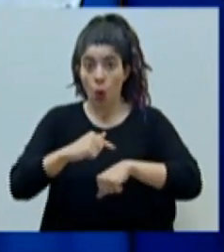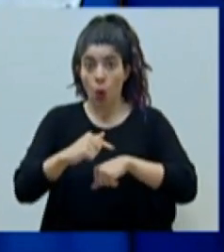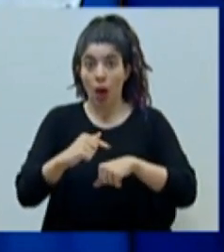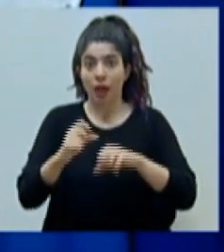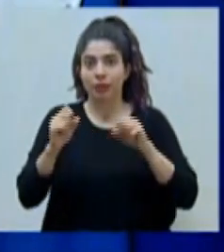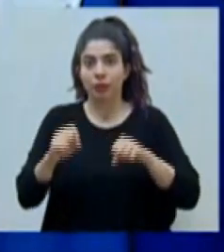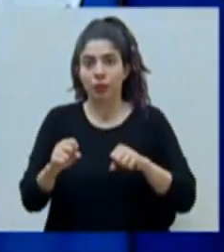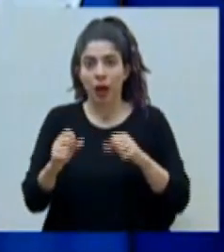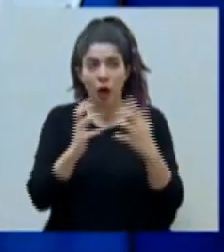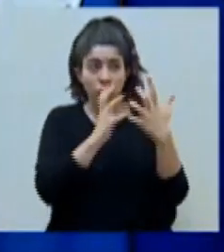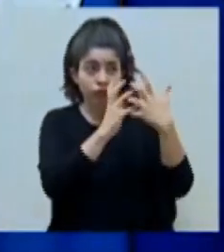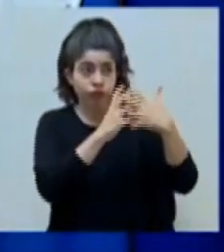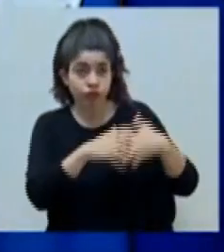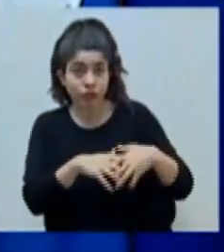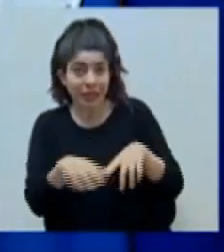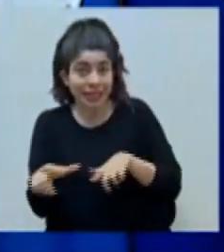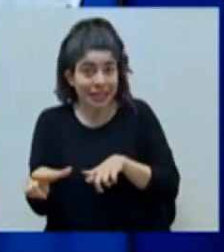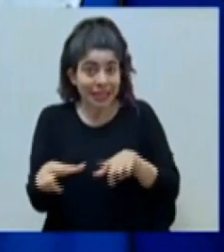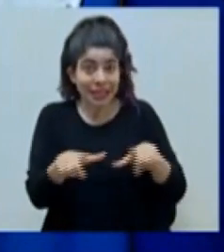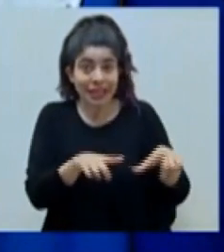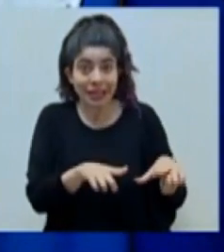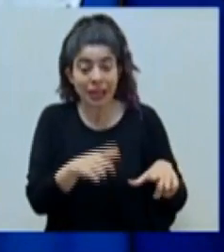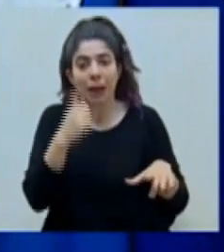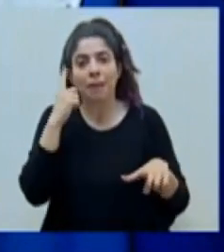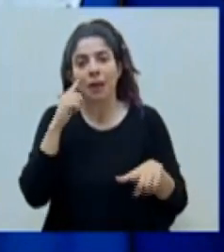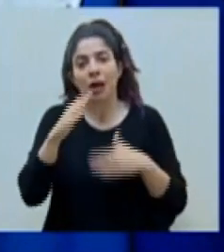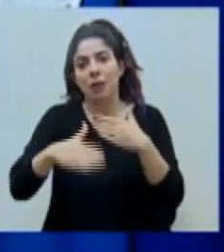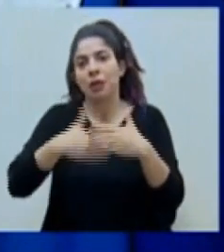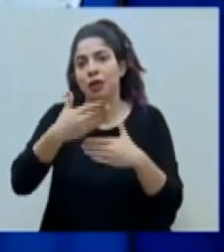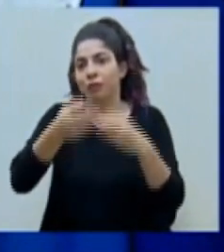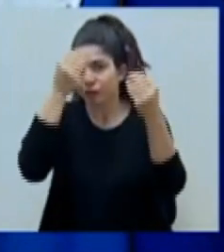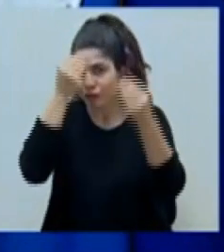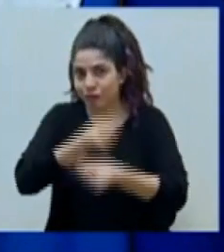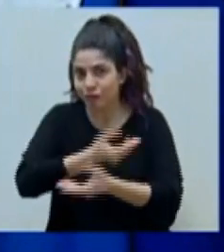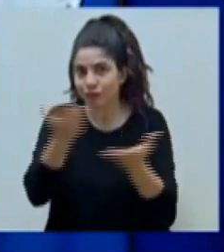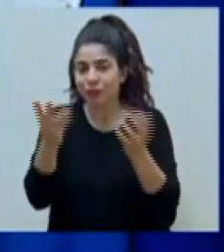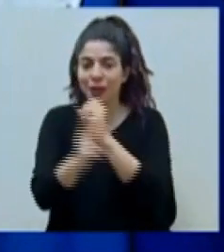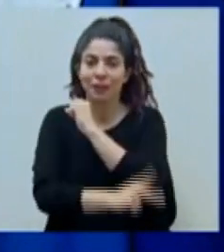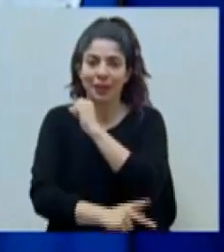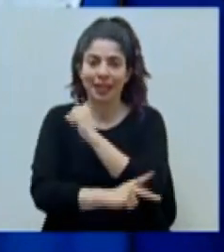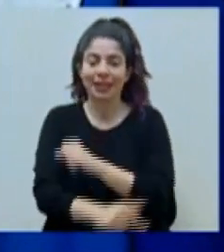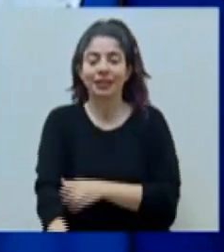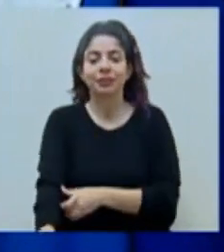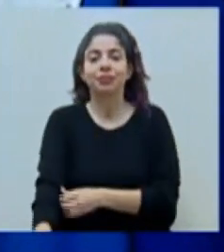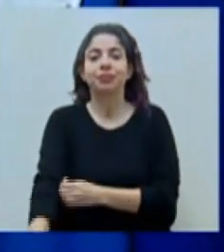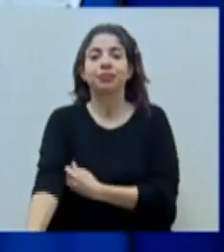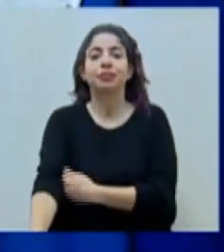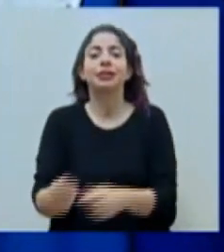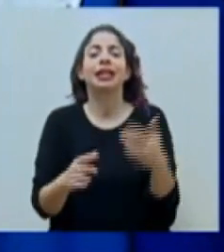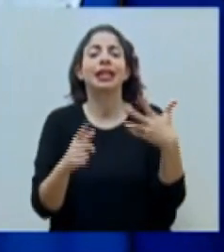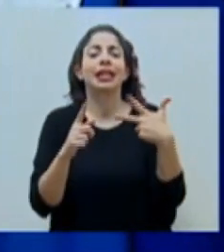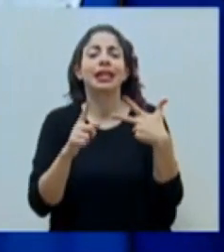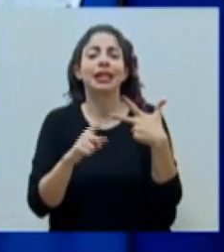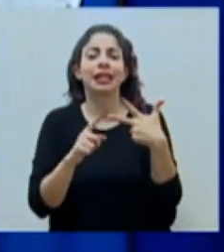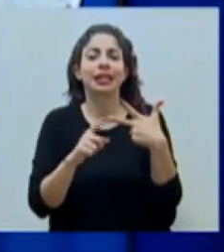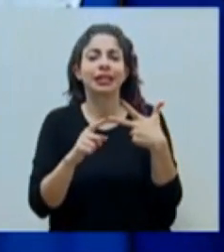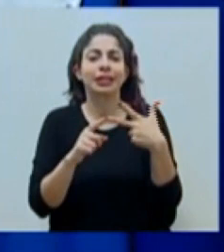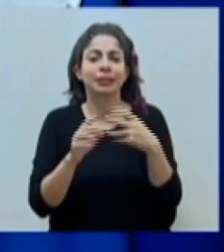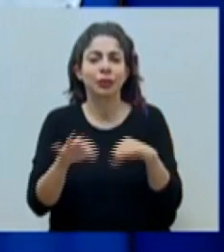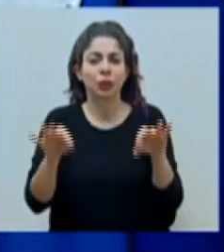tener esa homologación para que sea comunicada al país. Un tercer elemento que